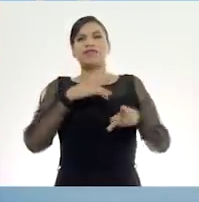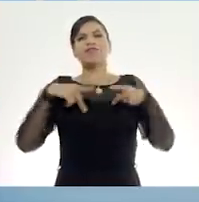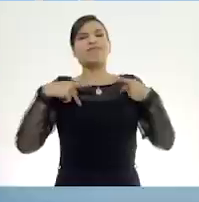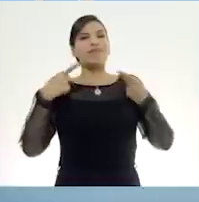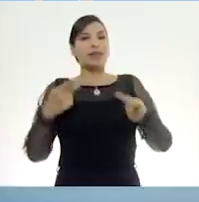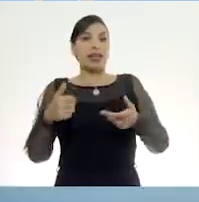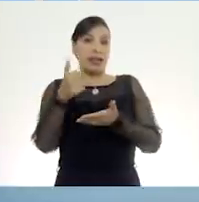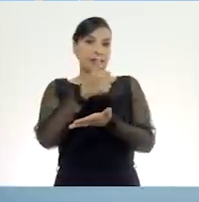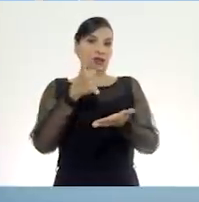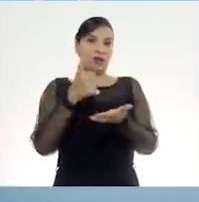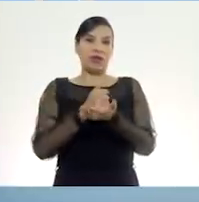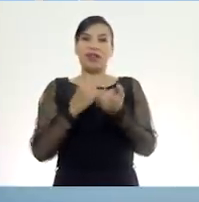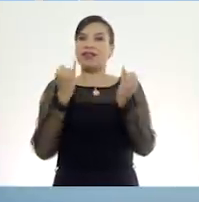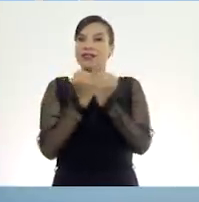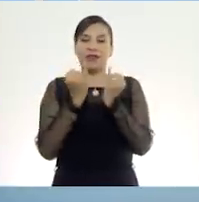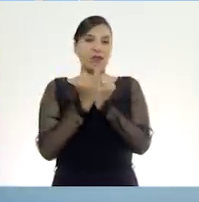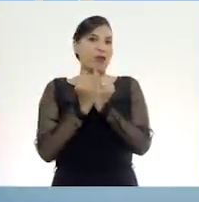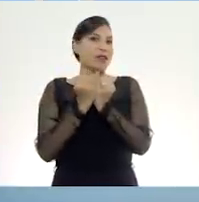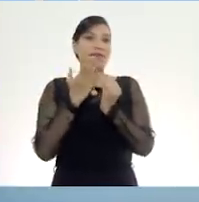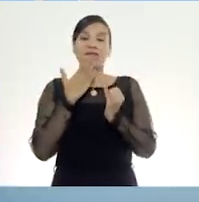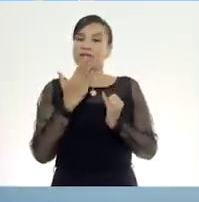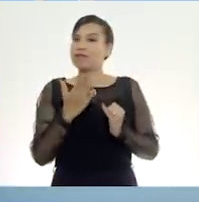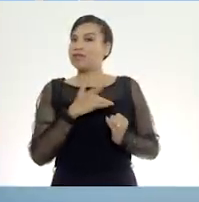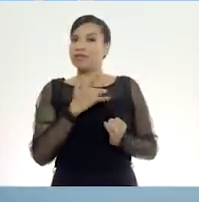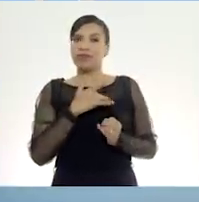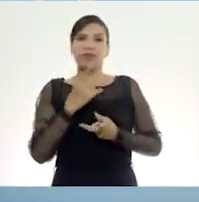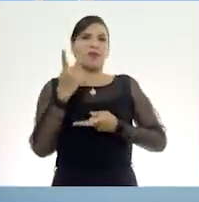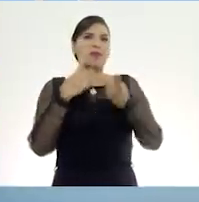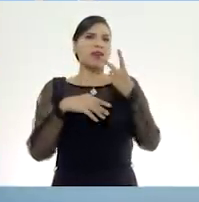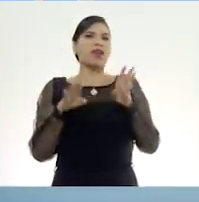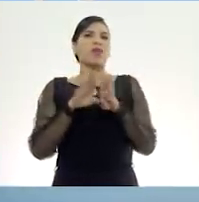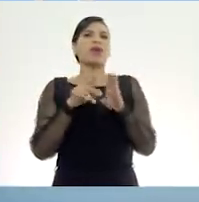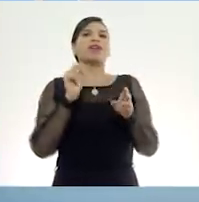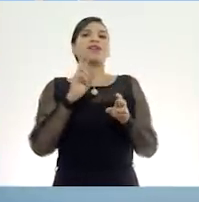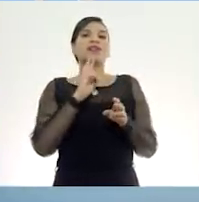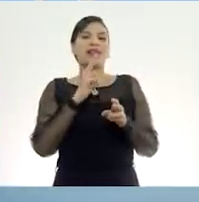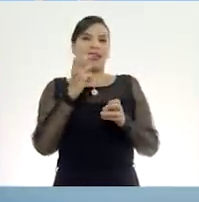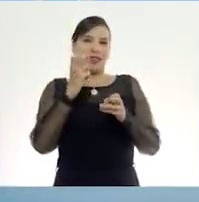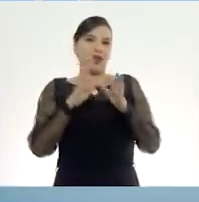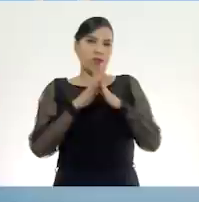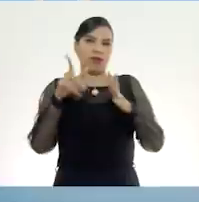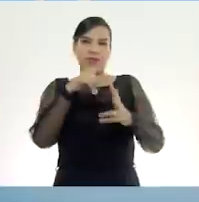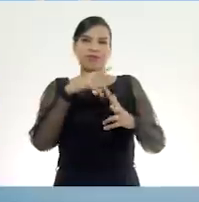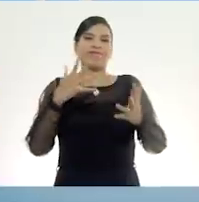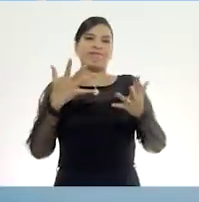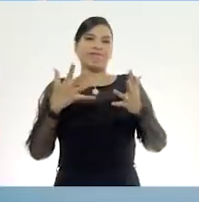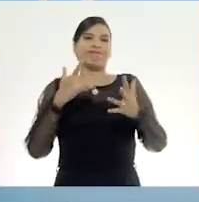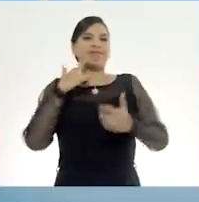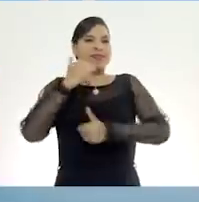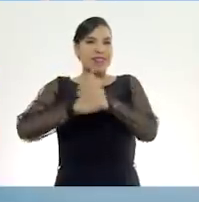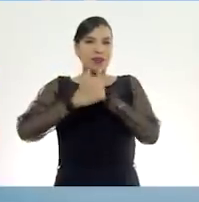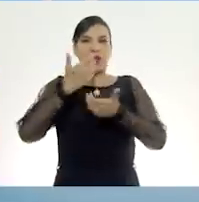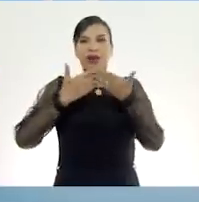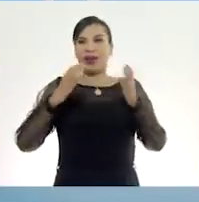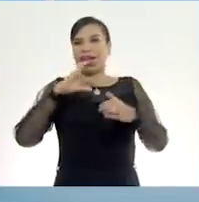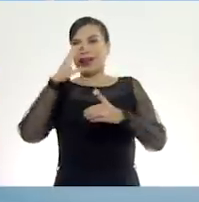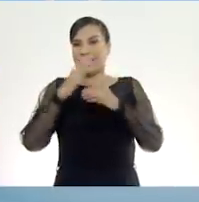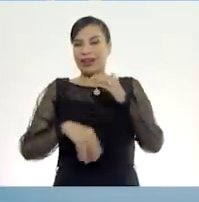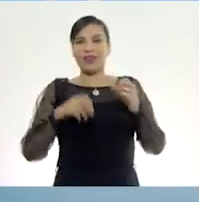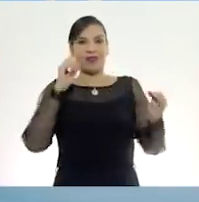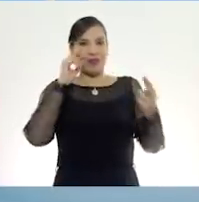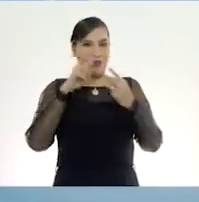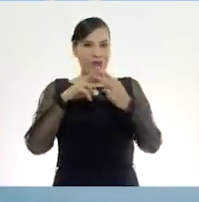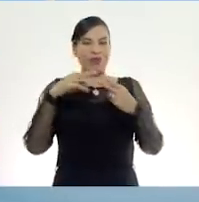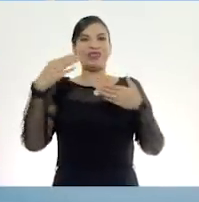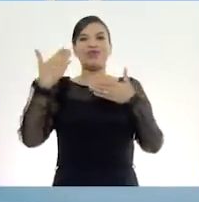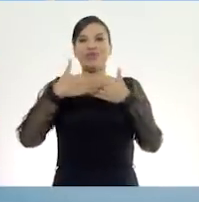de la ciudad tampoco le estaban pasando tan bien derivado del resultado de esta lucha. Con esto terminamos. Nos vemos en